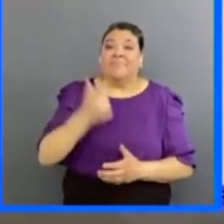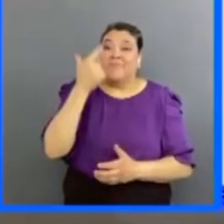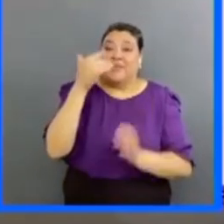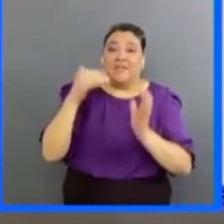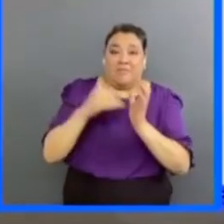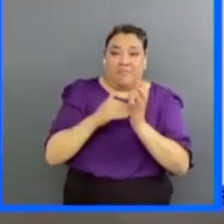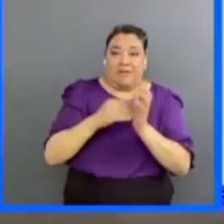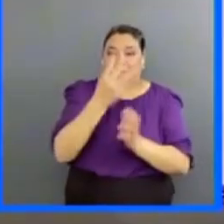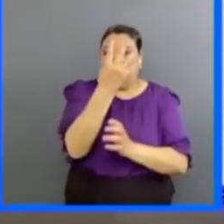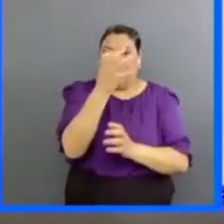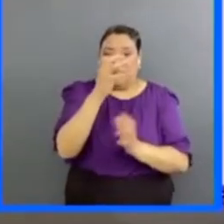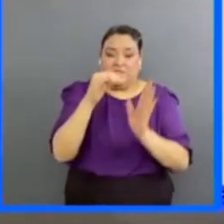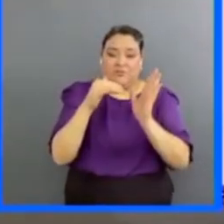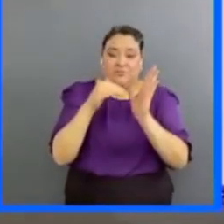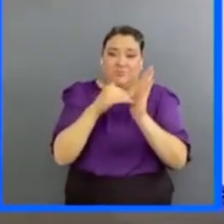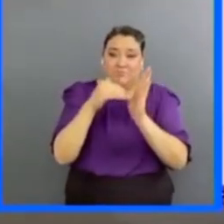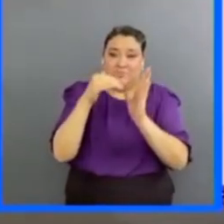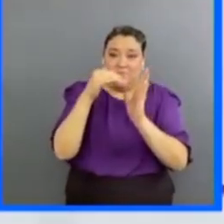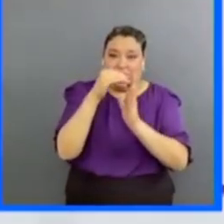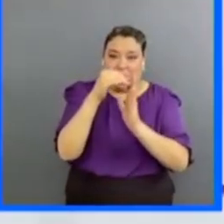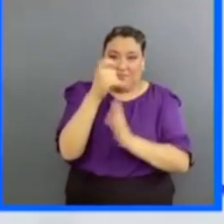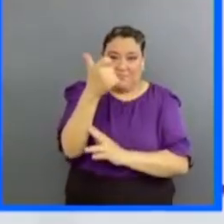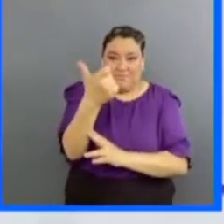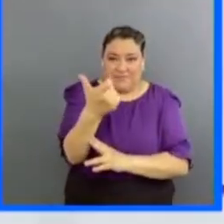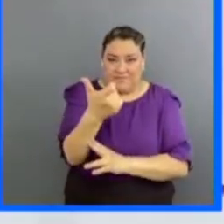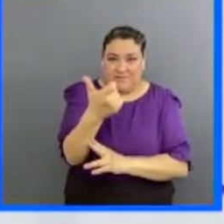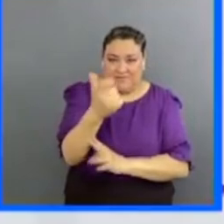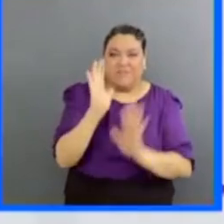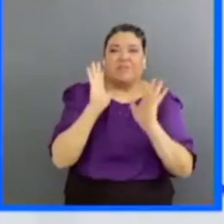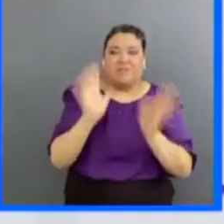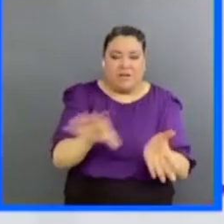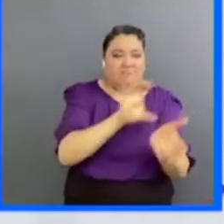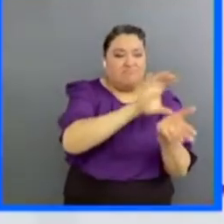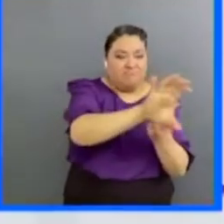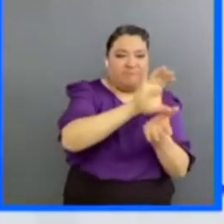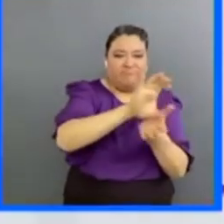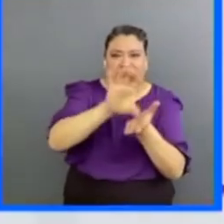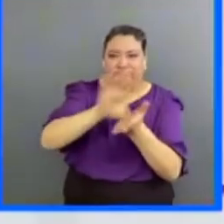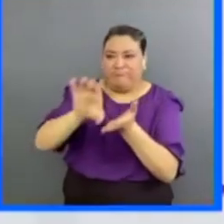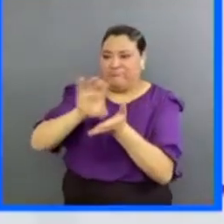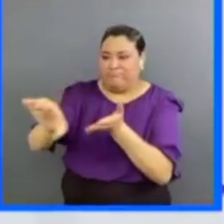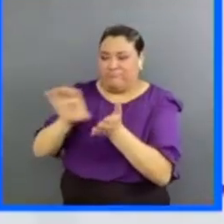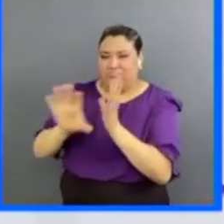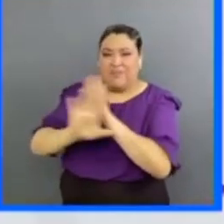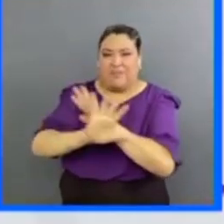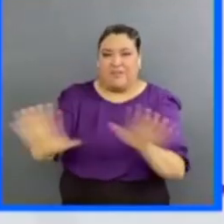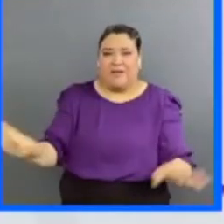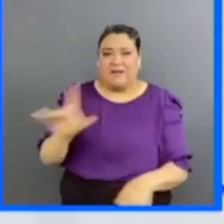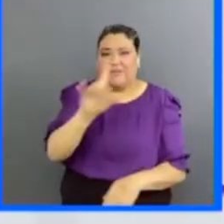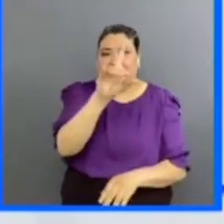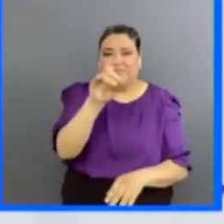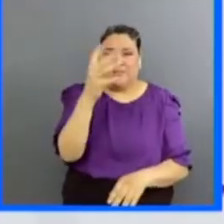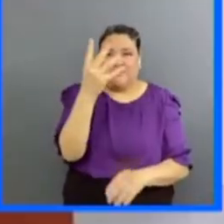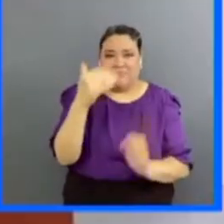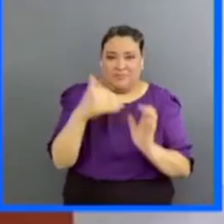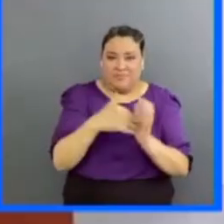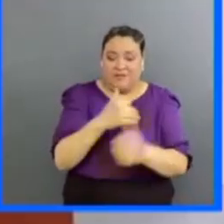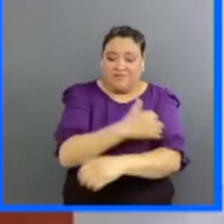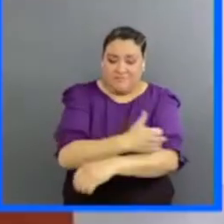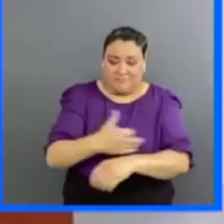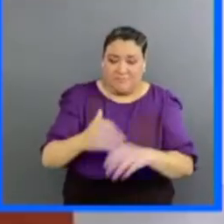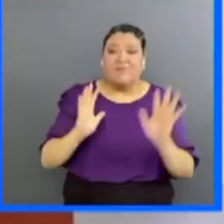7.426 millones de pesos, que ya fueron distribuidos a 104,000 familias.